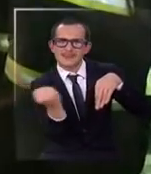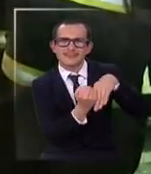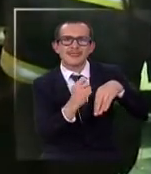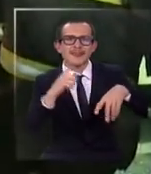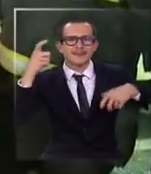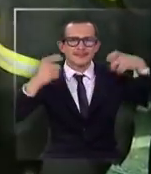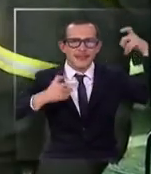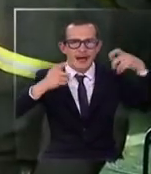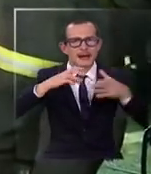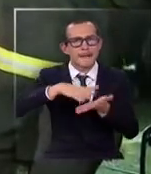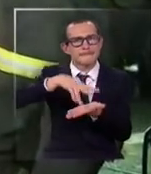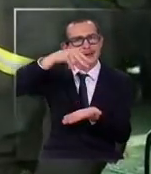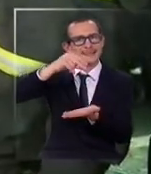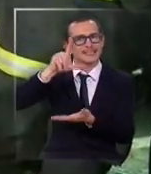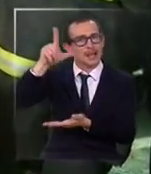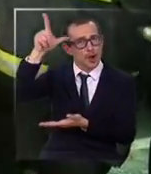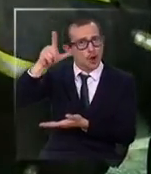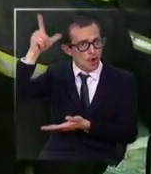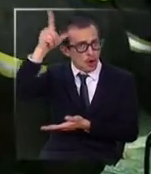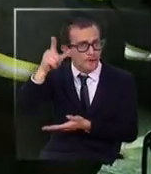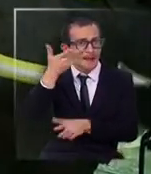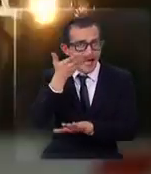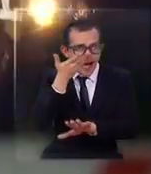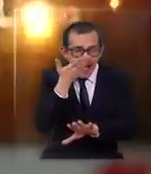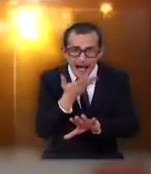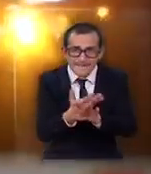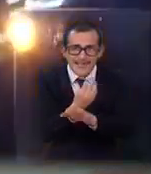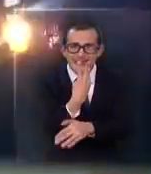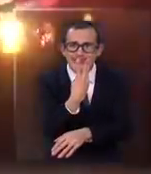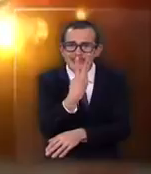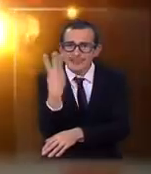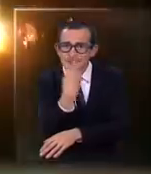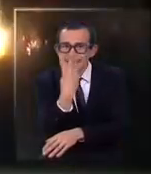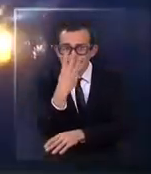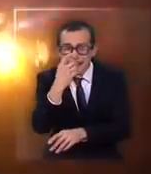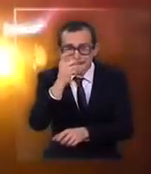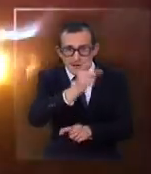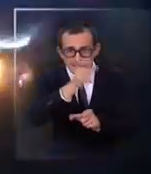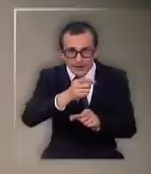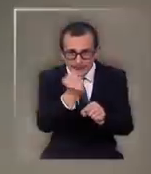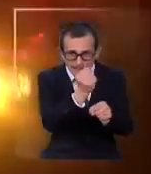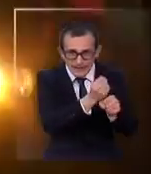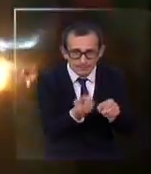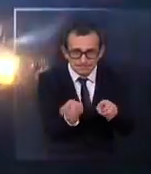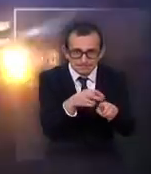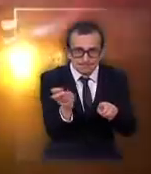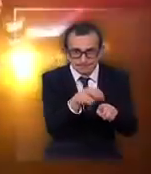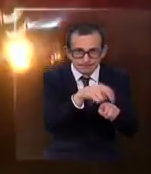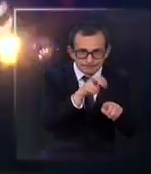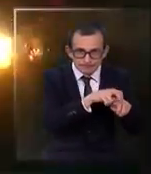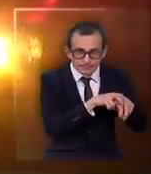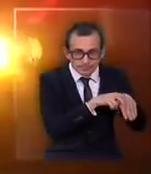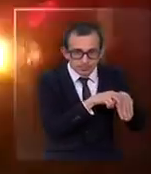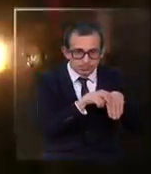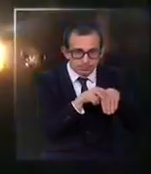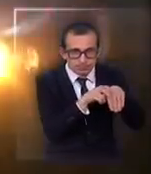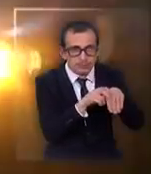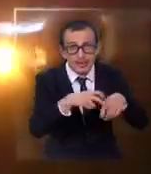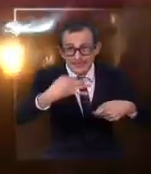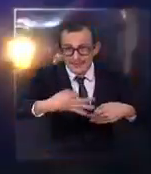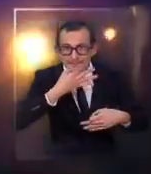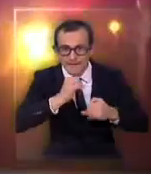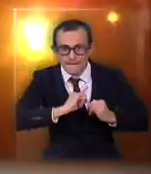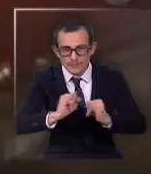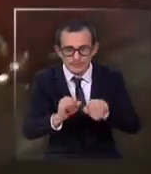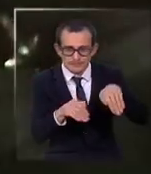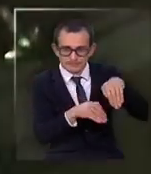y Londres, que trasladaba al menos una veintena de trabajadores de diferentes secciones de esta construcción de la central Los Cóndores. Y en concreto